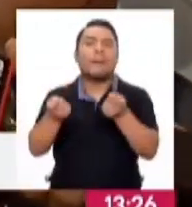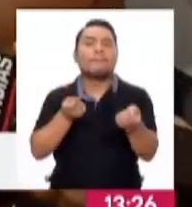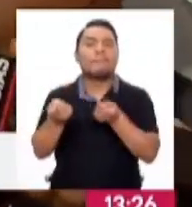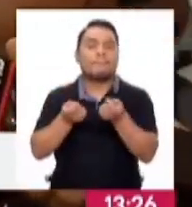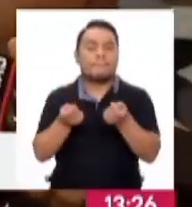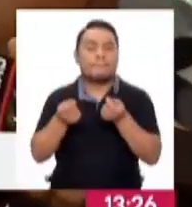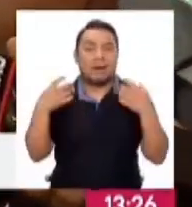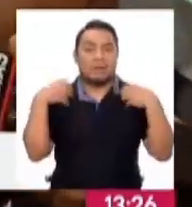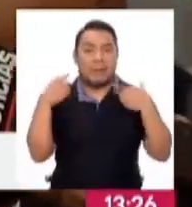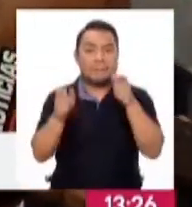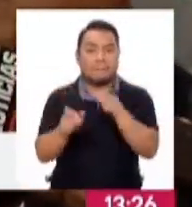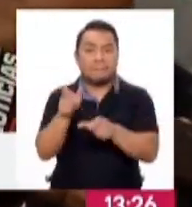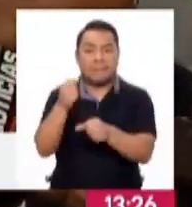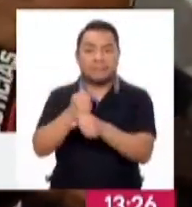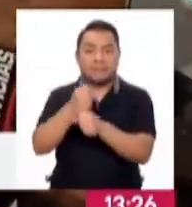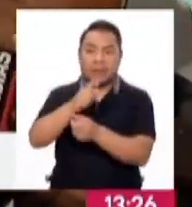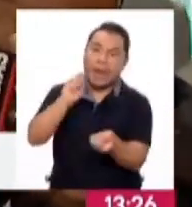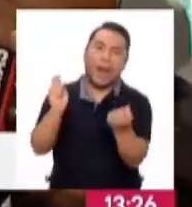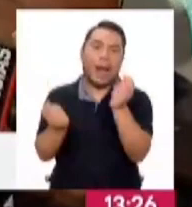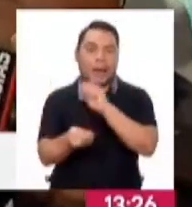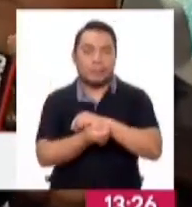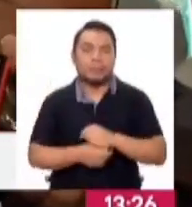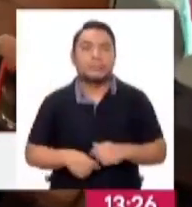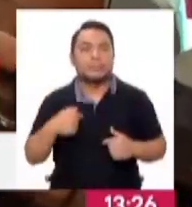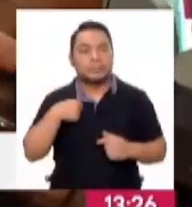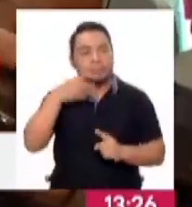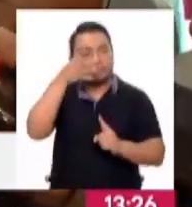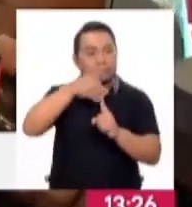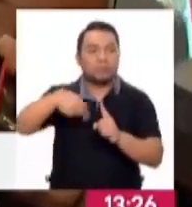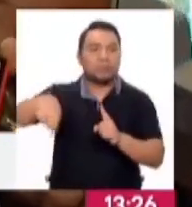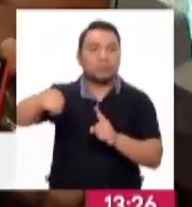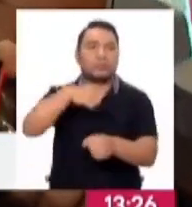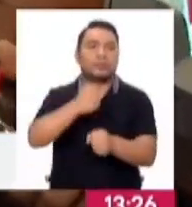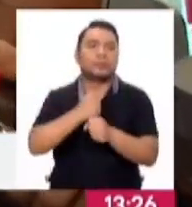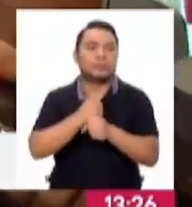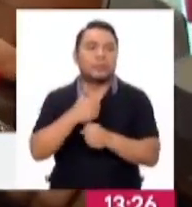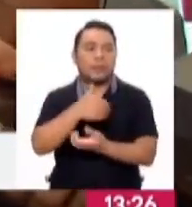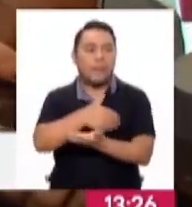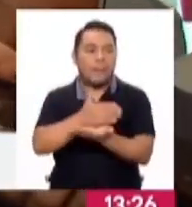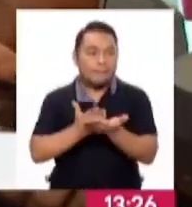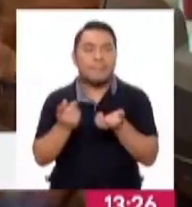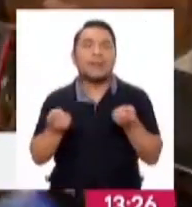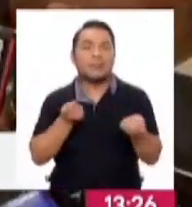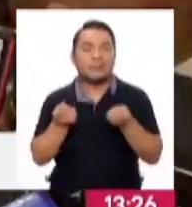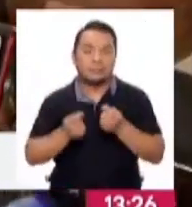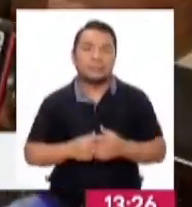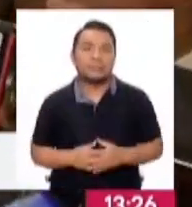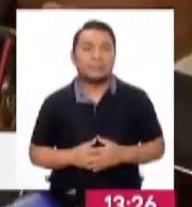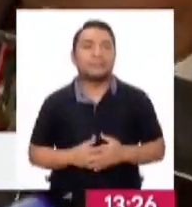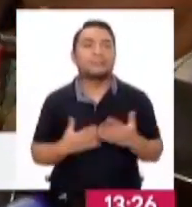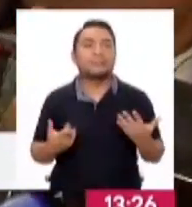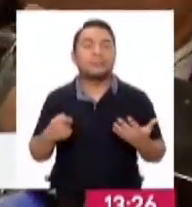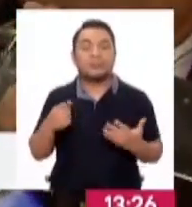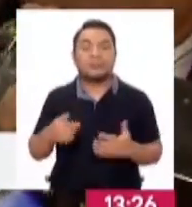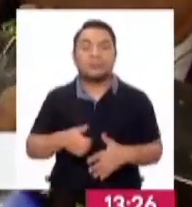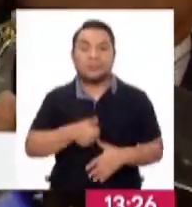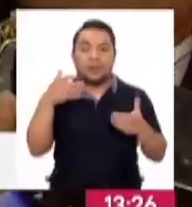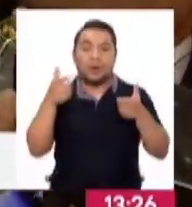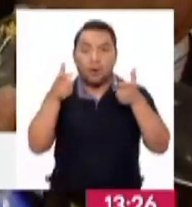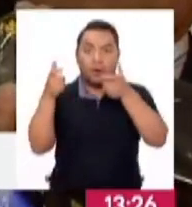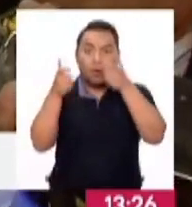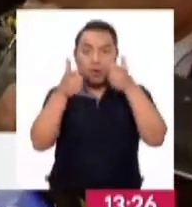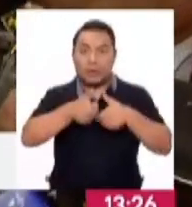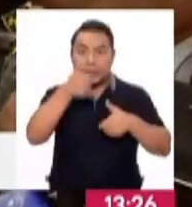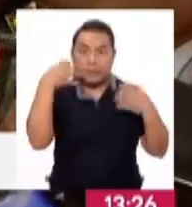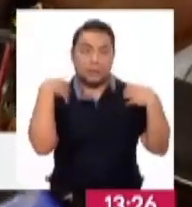administrativa y estoy evaluando a todos los que trabajan en la parte administrativa. La Contraloría propone